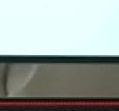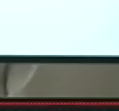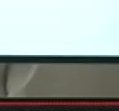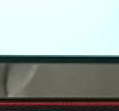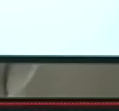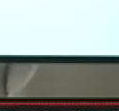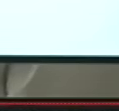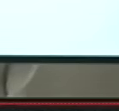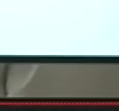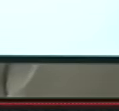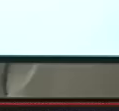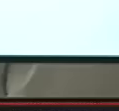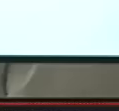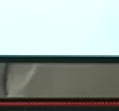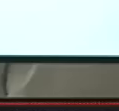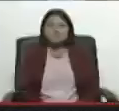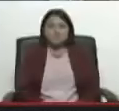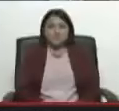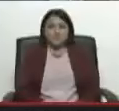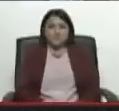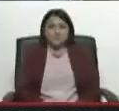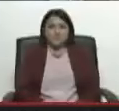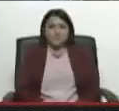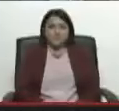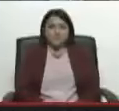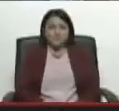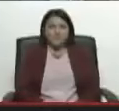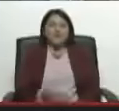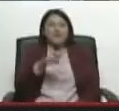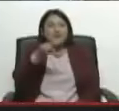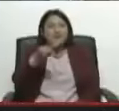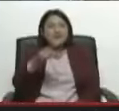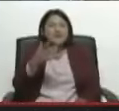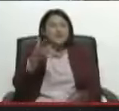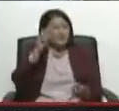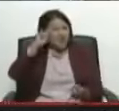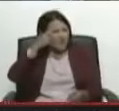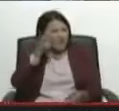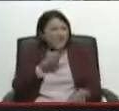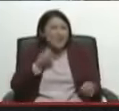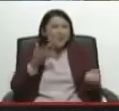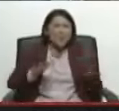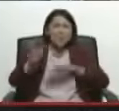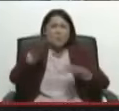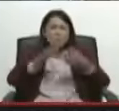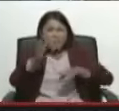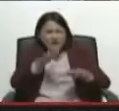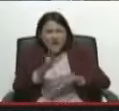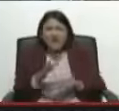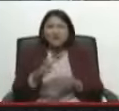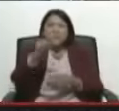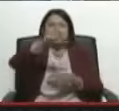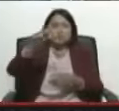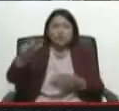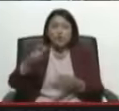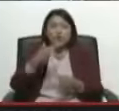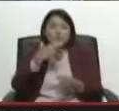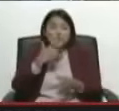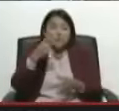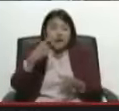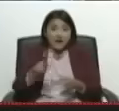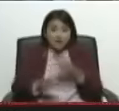2023. Acuérdense aquello que votaban los muertos y todas esas cosas que tradicionalmente se ha